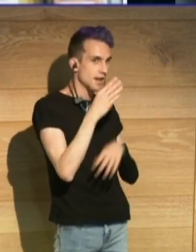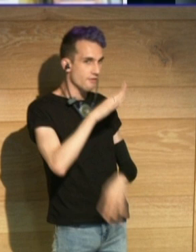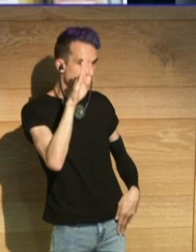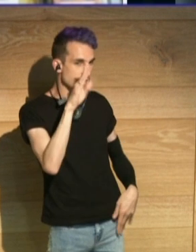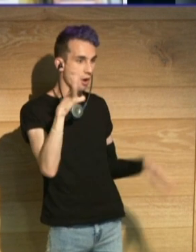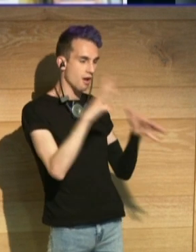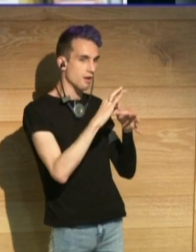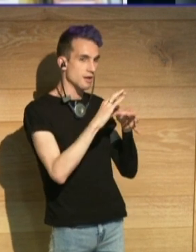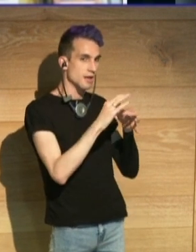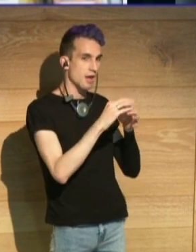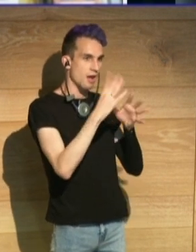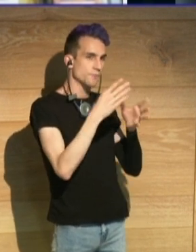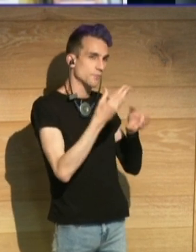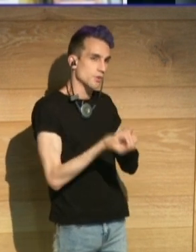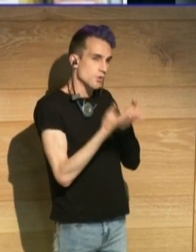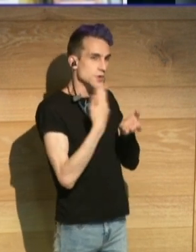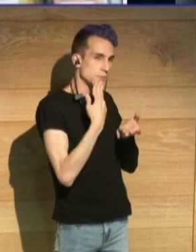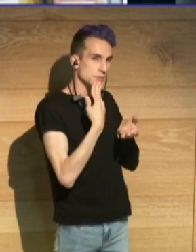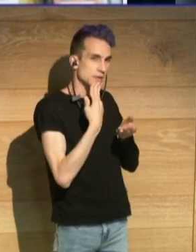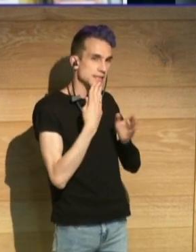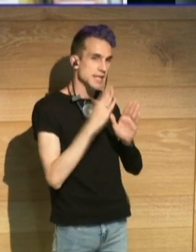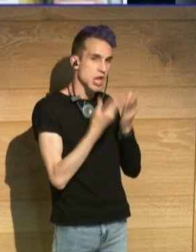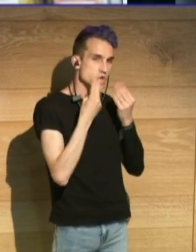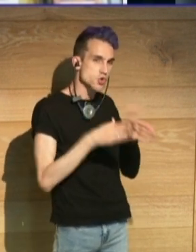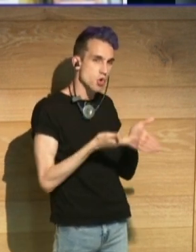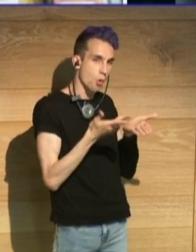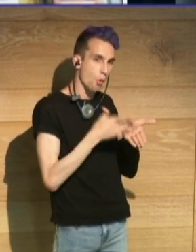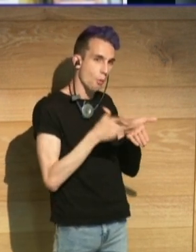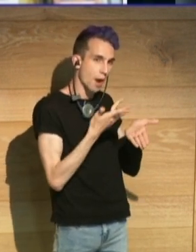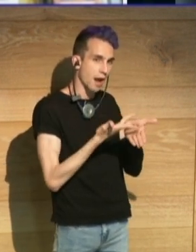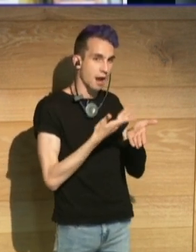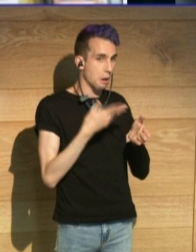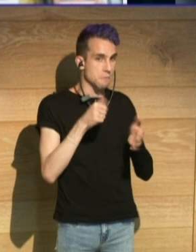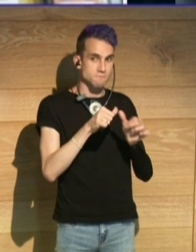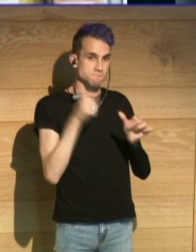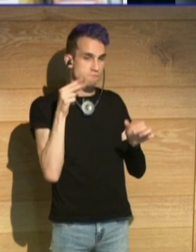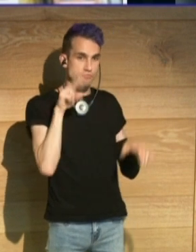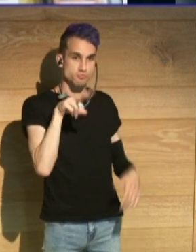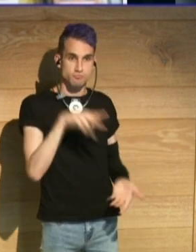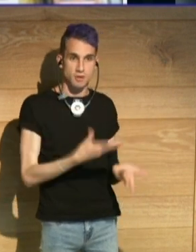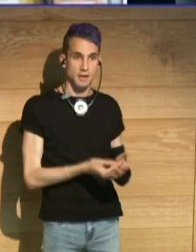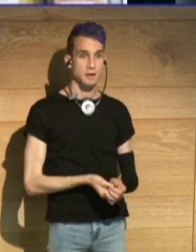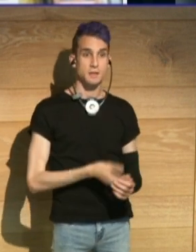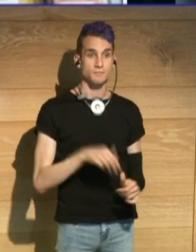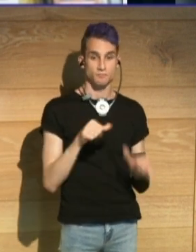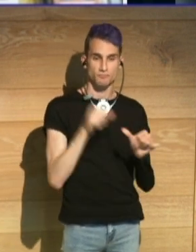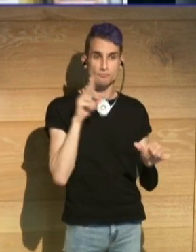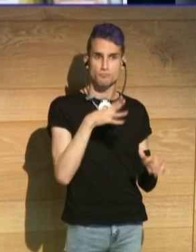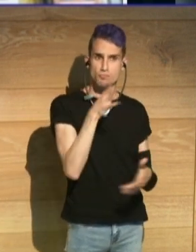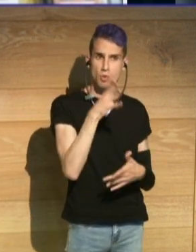un cuento novelado. No se había hecho por razones ligadas con la historia política y cultural. Había una